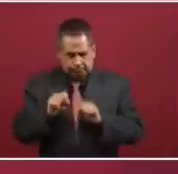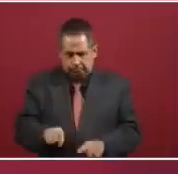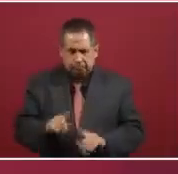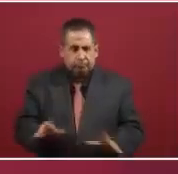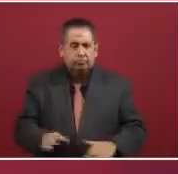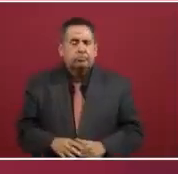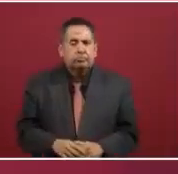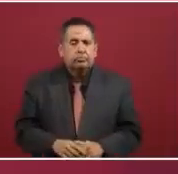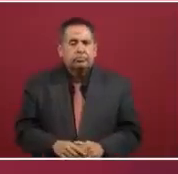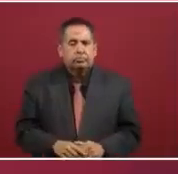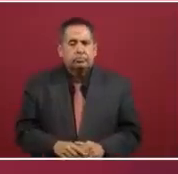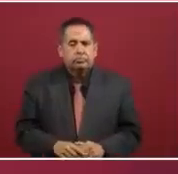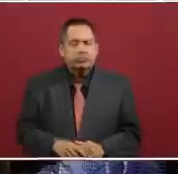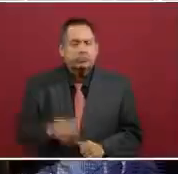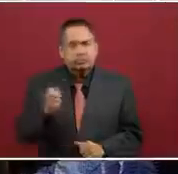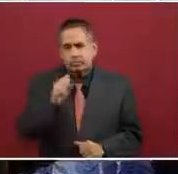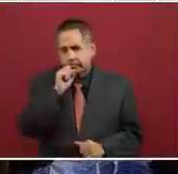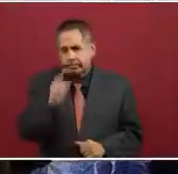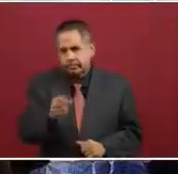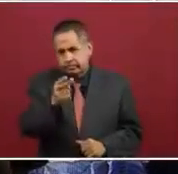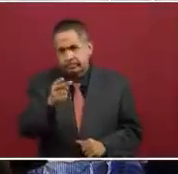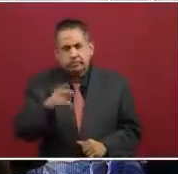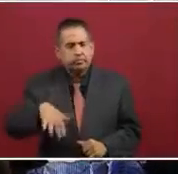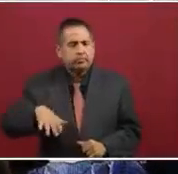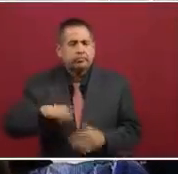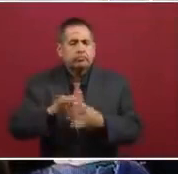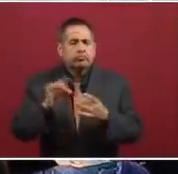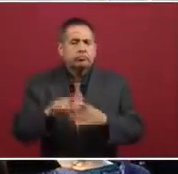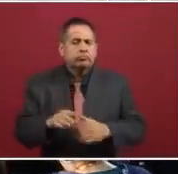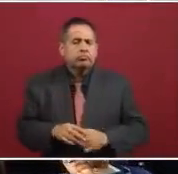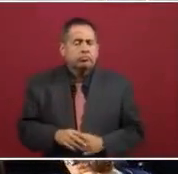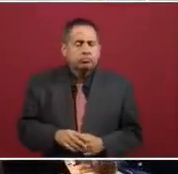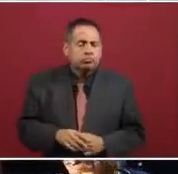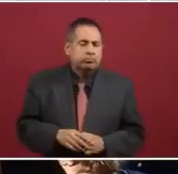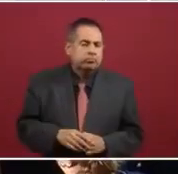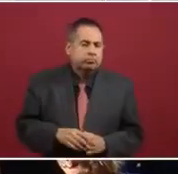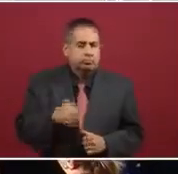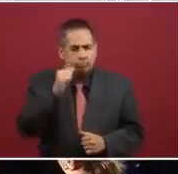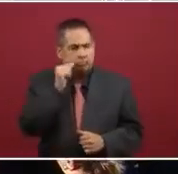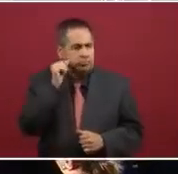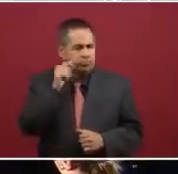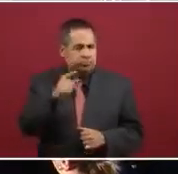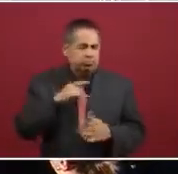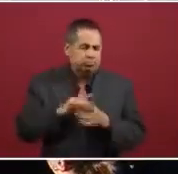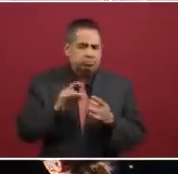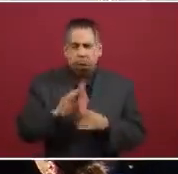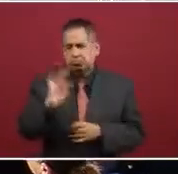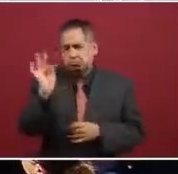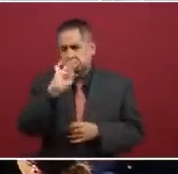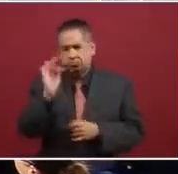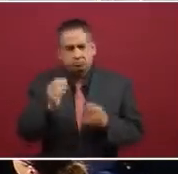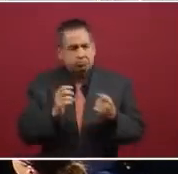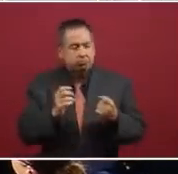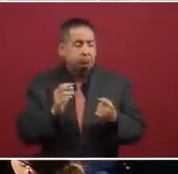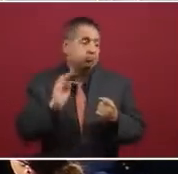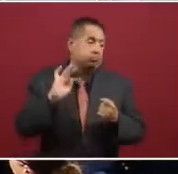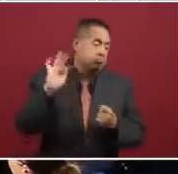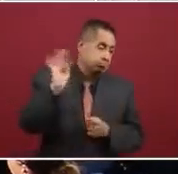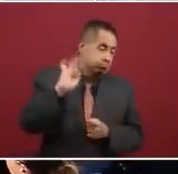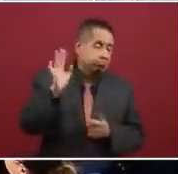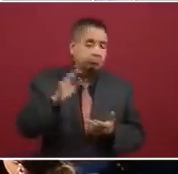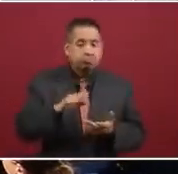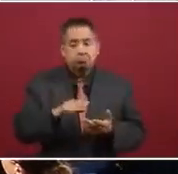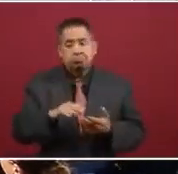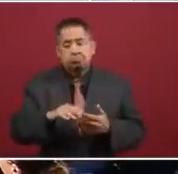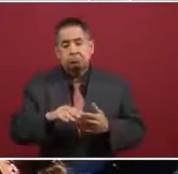esto también, usted alguna vez nos explicaba que no se descartaría que se emitieran algunos…